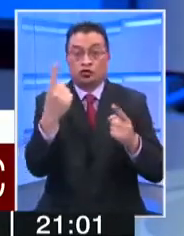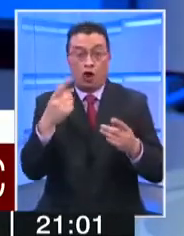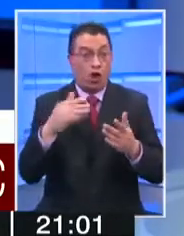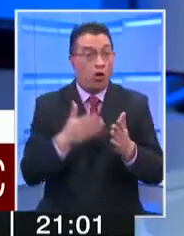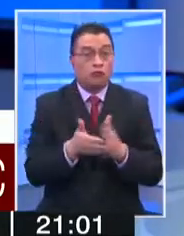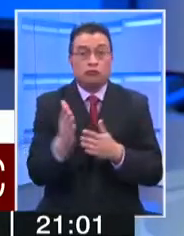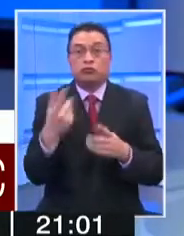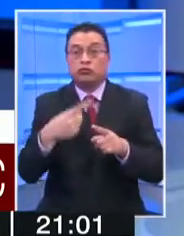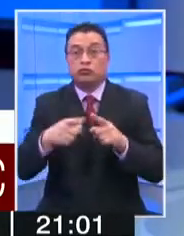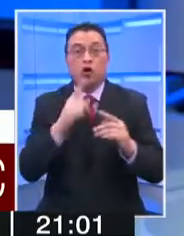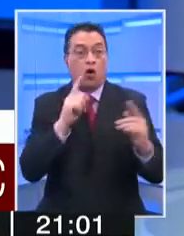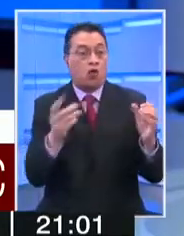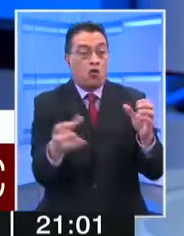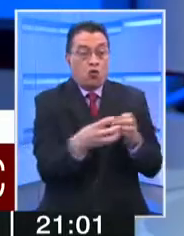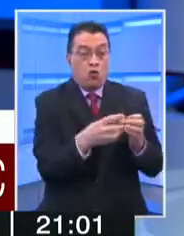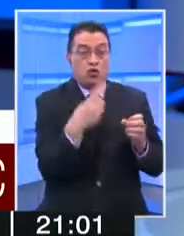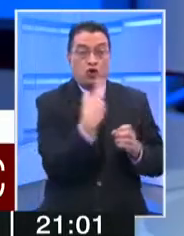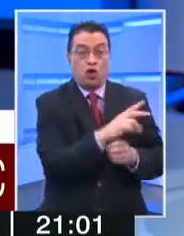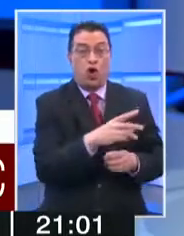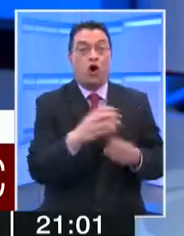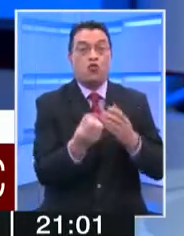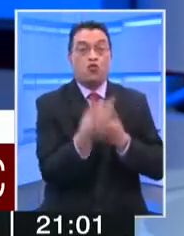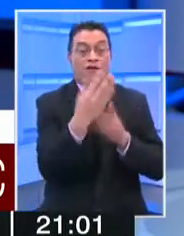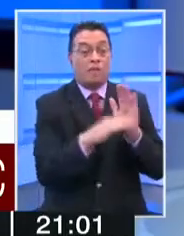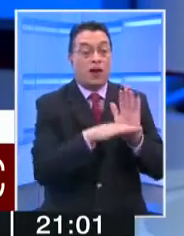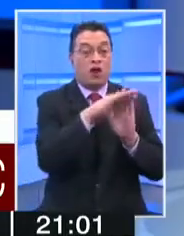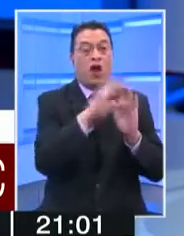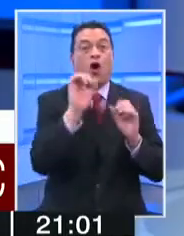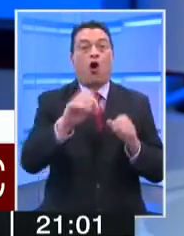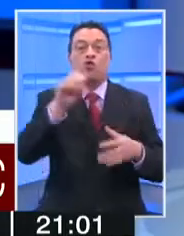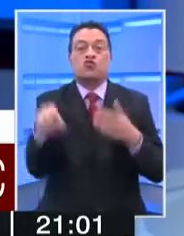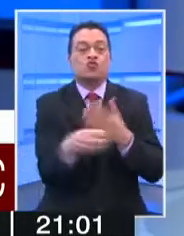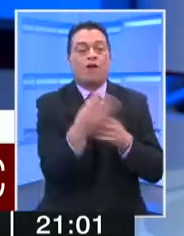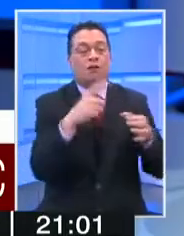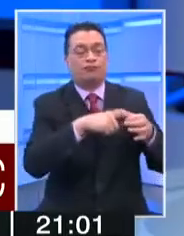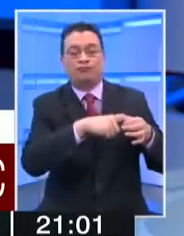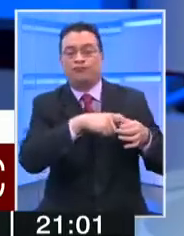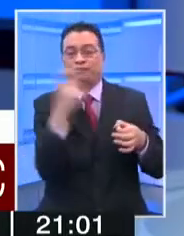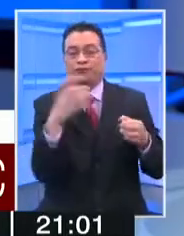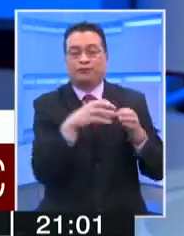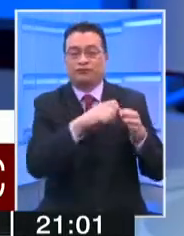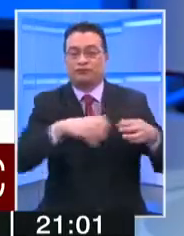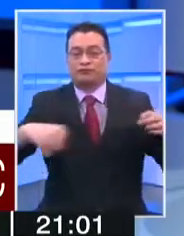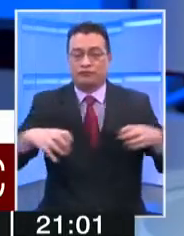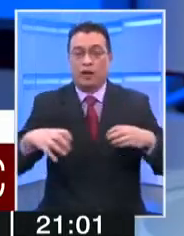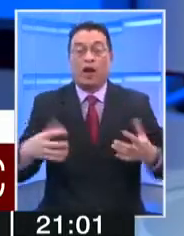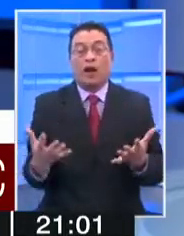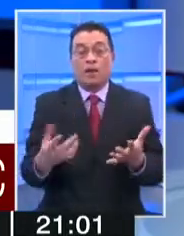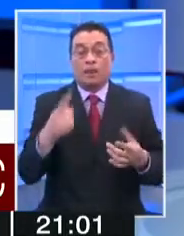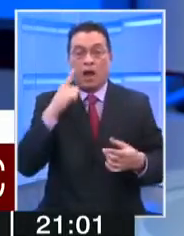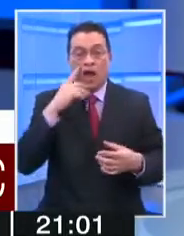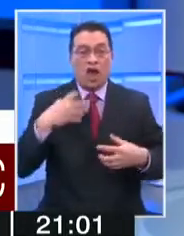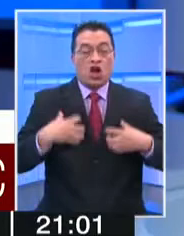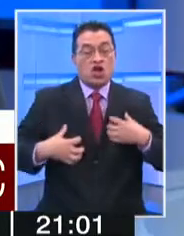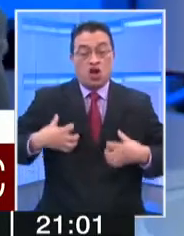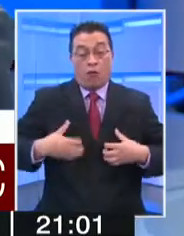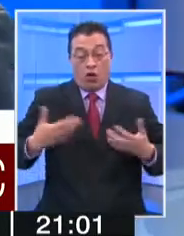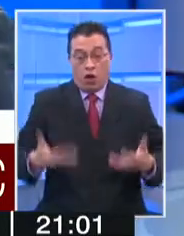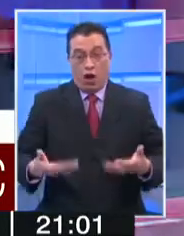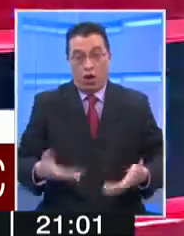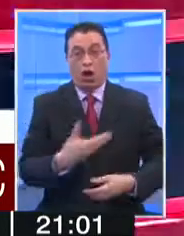de la coalición holograma a montarla en una versión que interpreta los sectores más conservadores incómodos en el actual